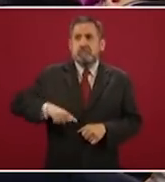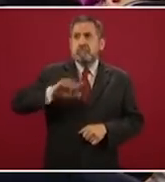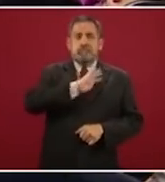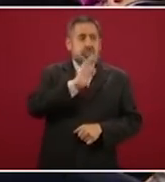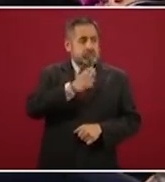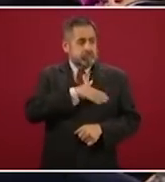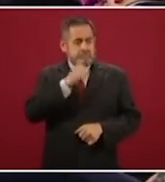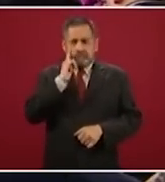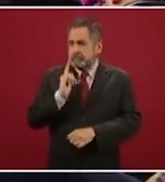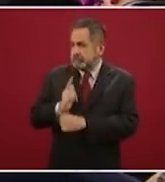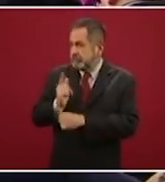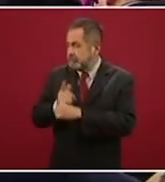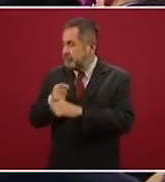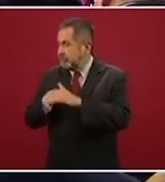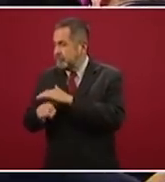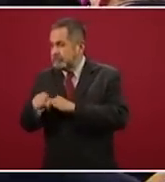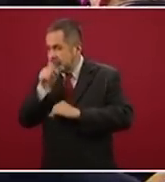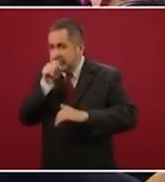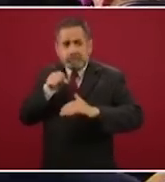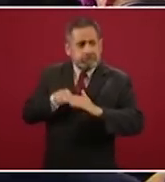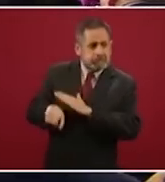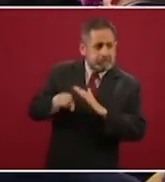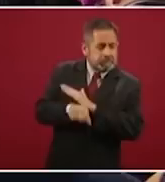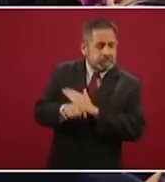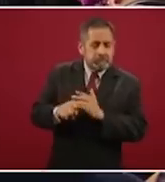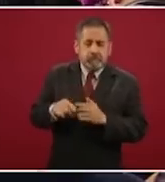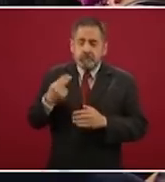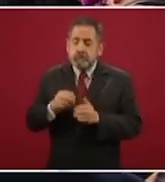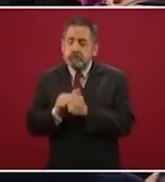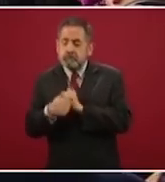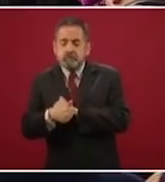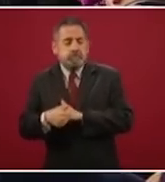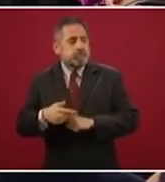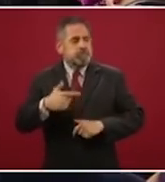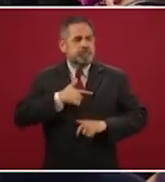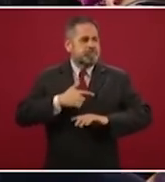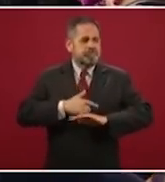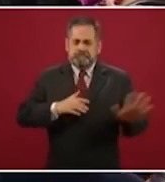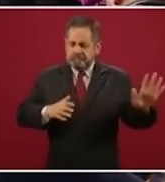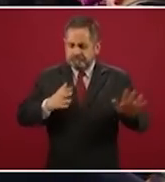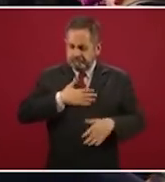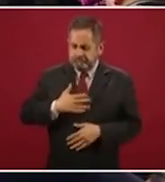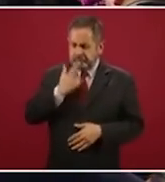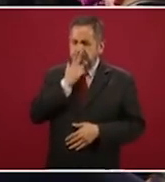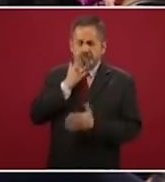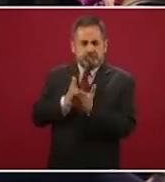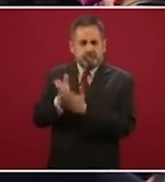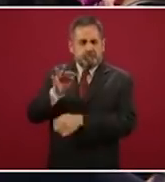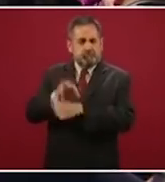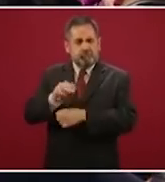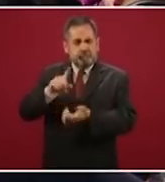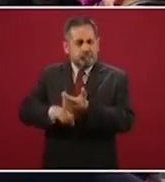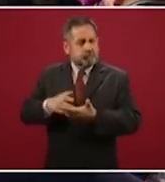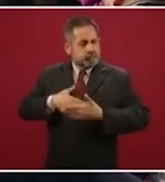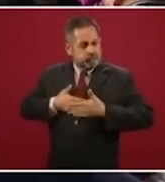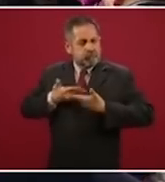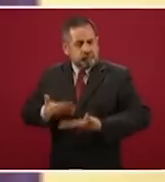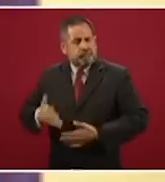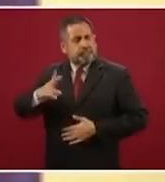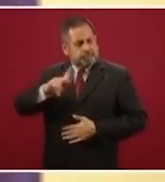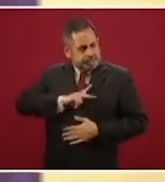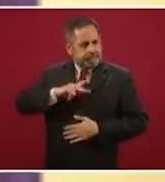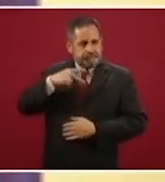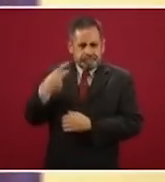descubriera los individuos que escribían con nombres fingidos, prueba bastante de que mi prisión se originó por un servicio que presté a mi